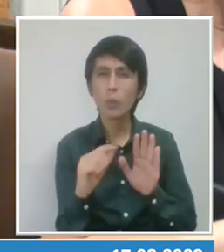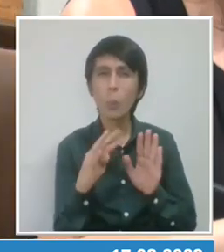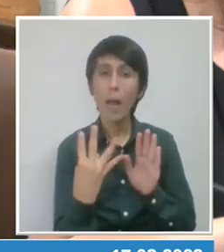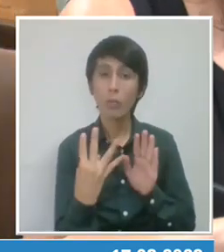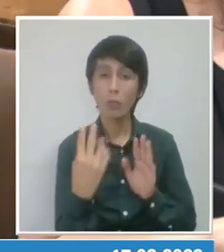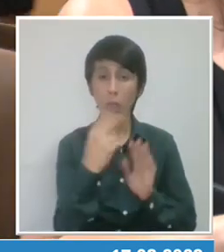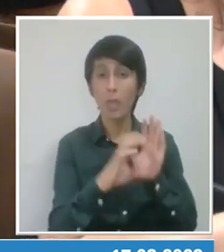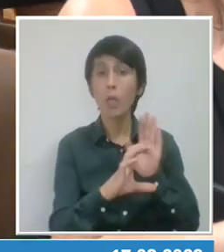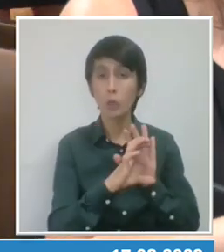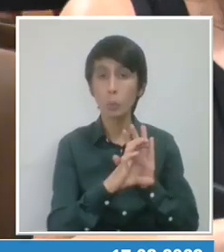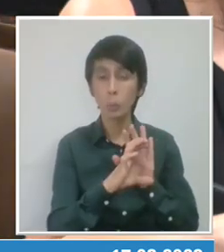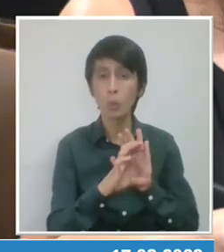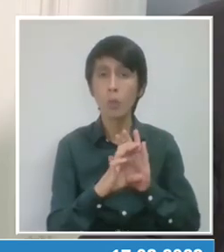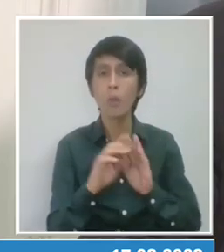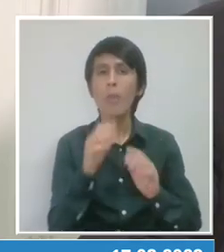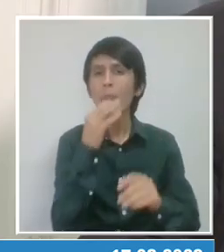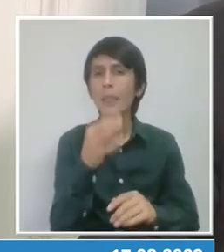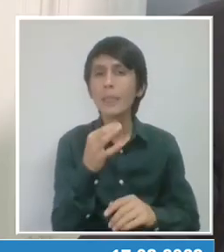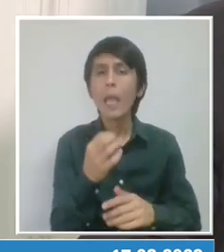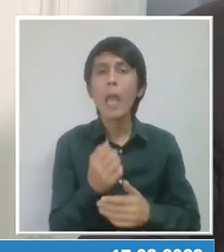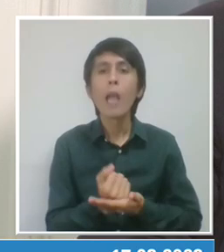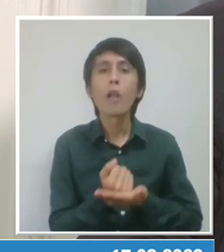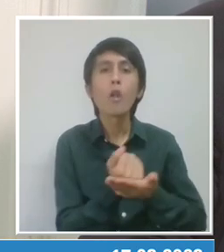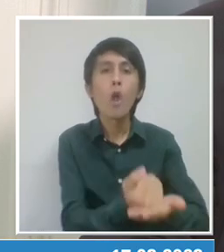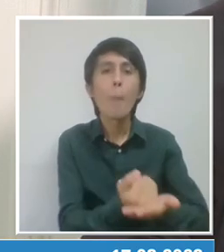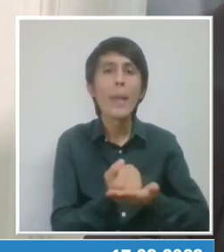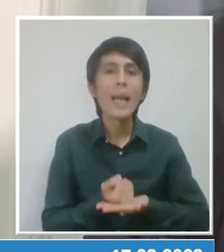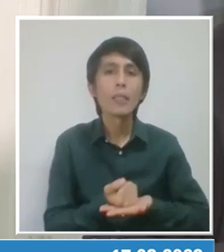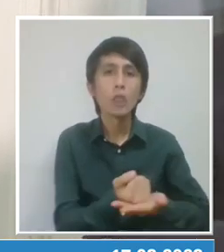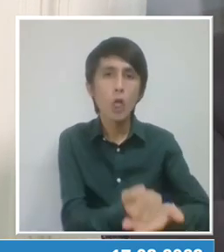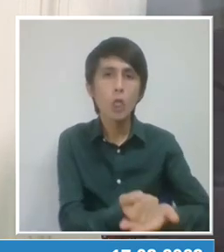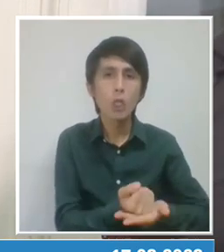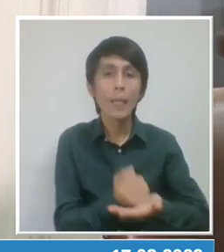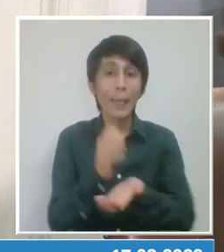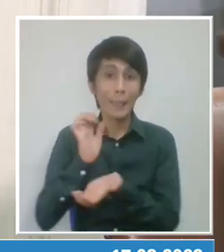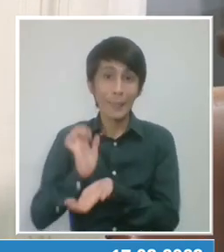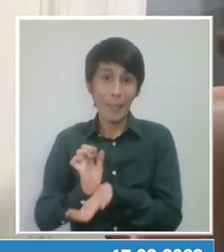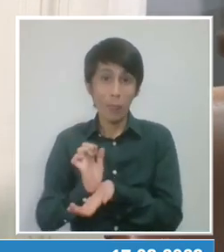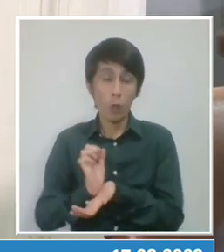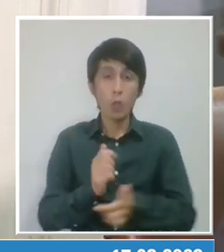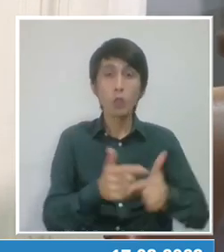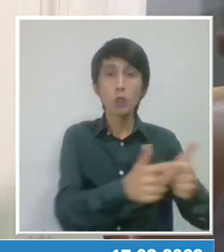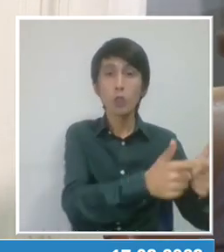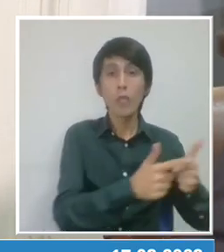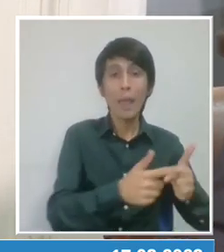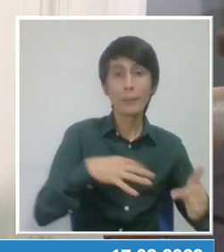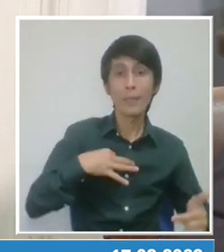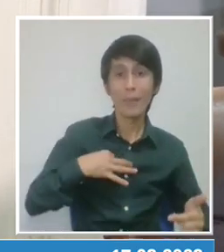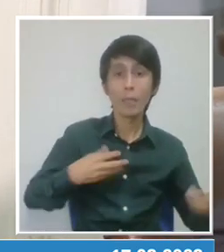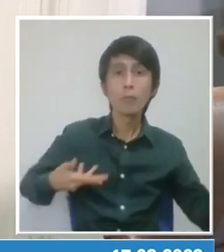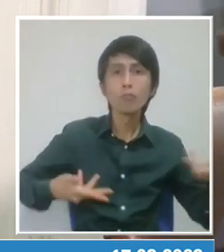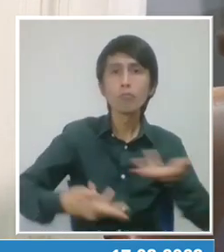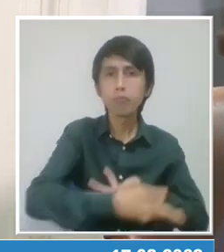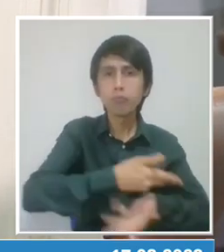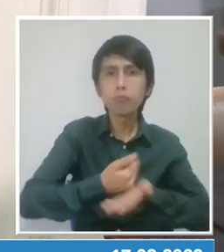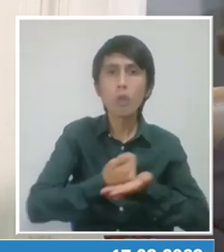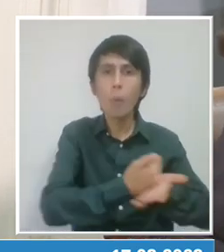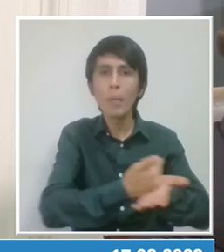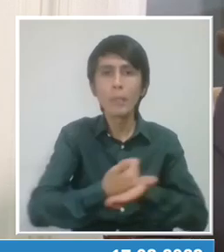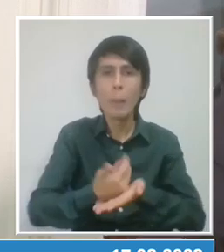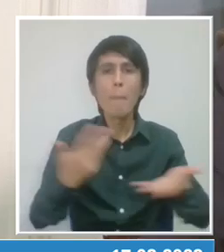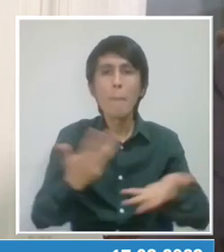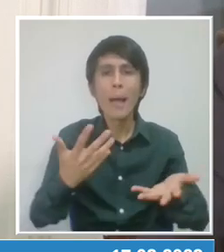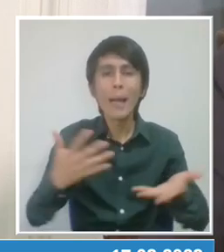como la cooperación entre el Estado y la sociedad civil en contribuir a la realización espiritual y